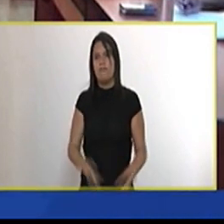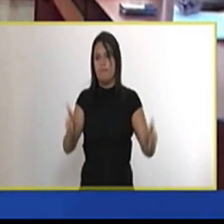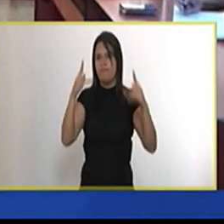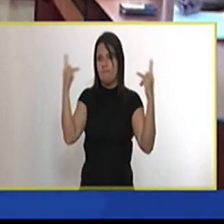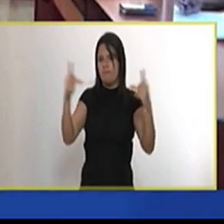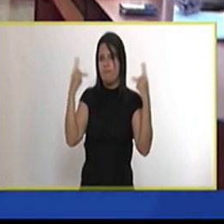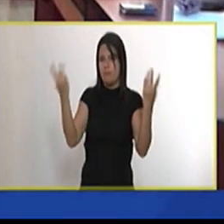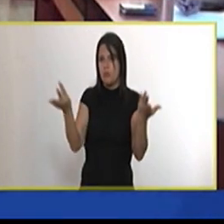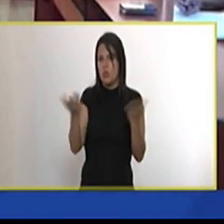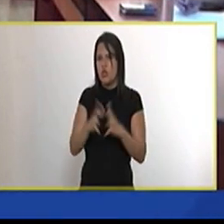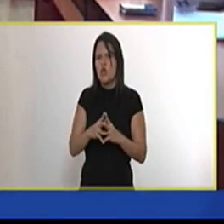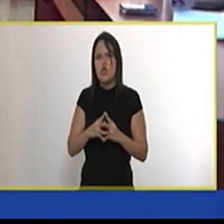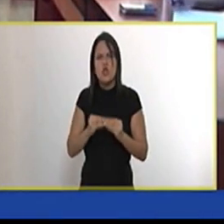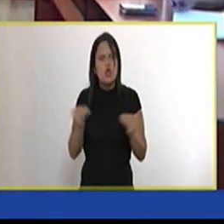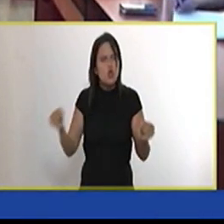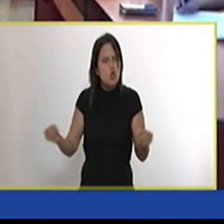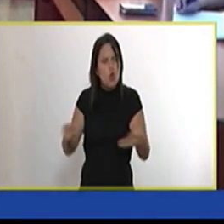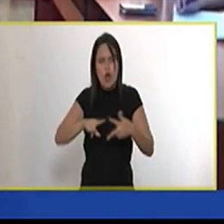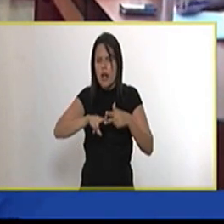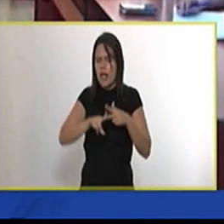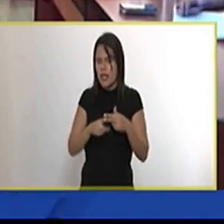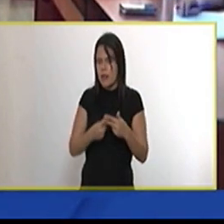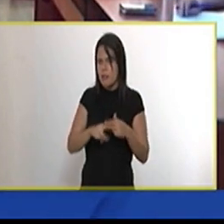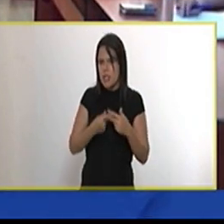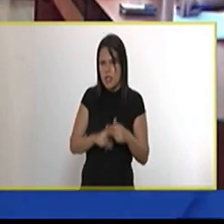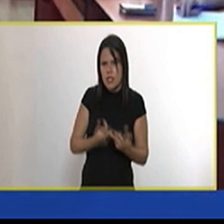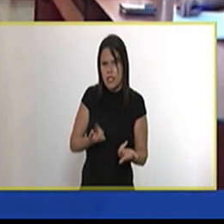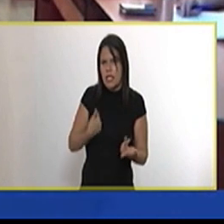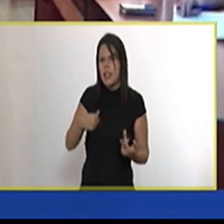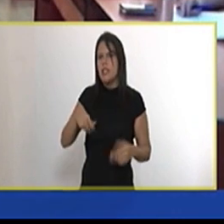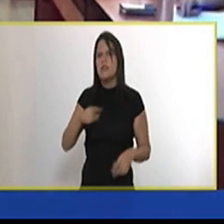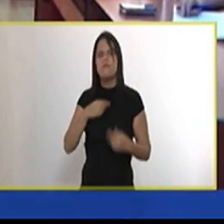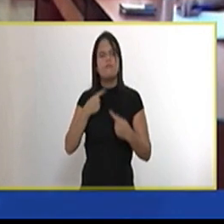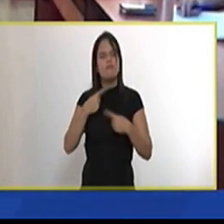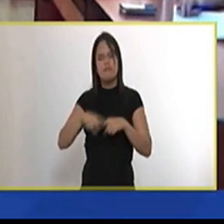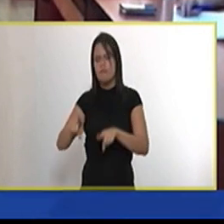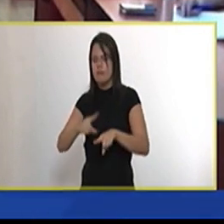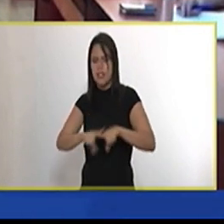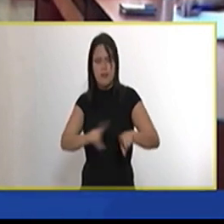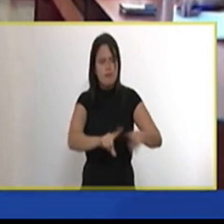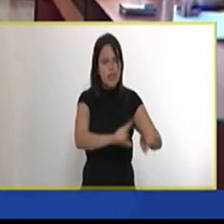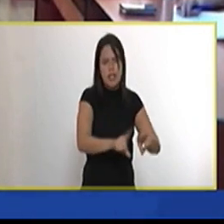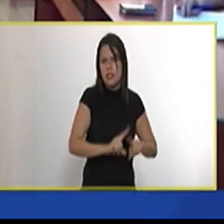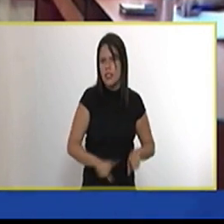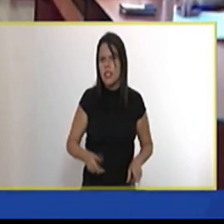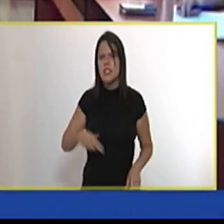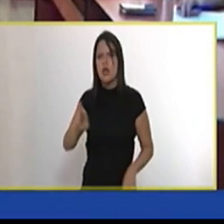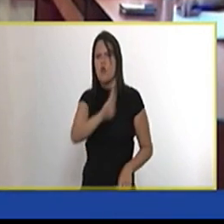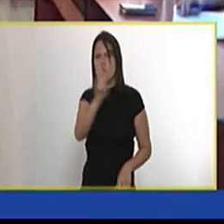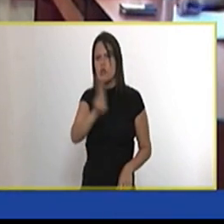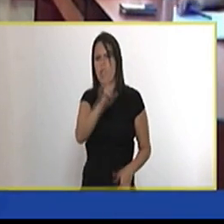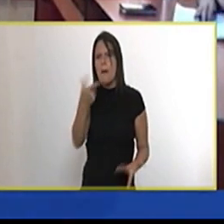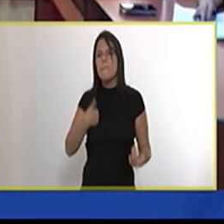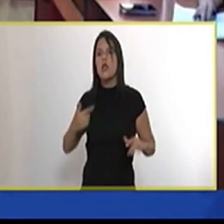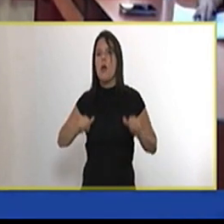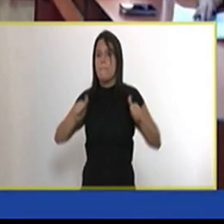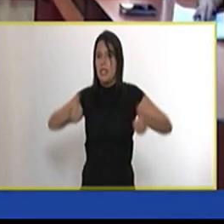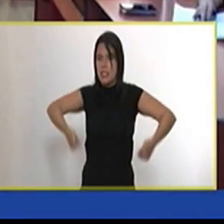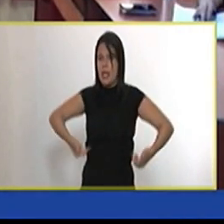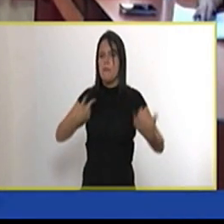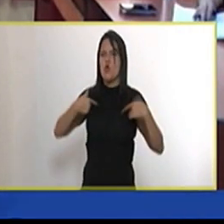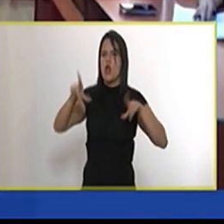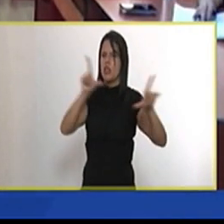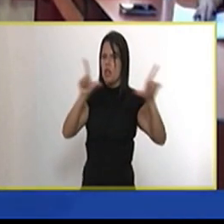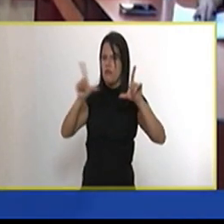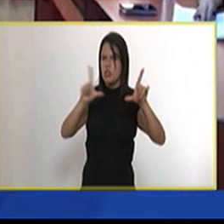las plataformas impresas, absolutamente todas, más las iniciativas regionales de distintas formas que se han utilizado.